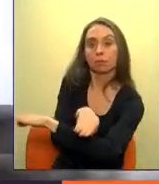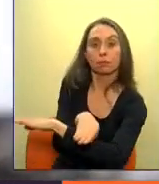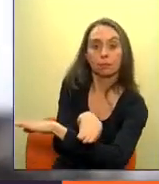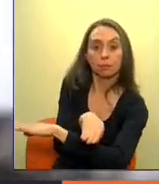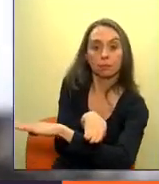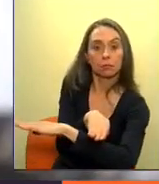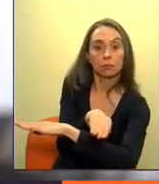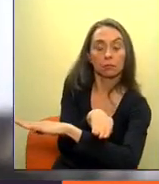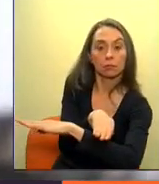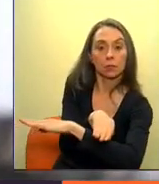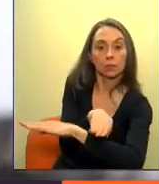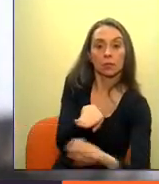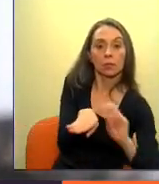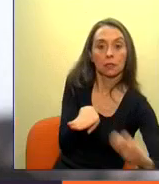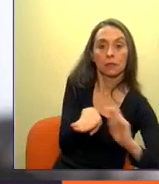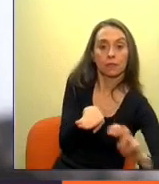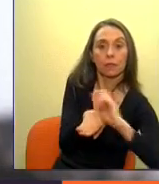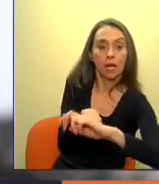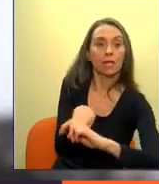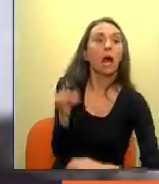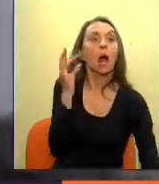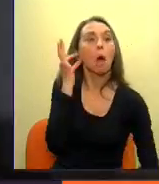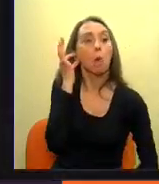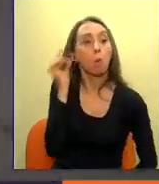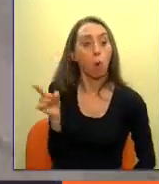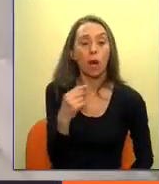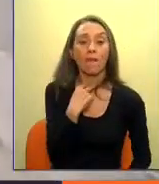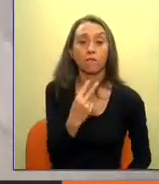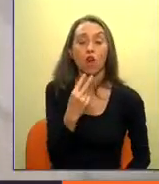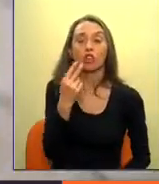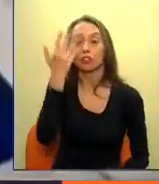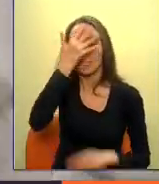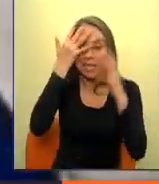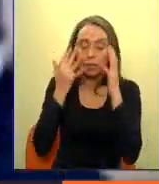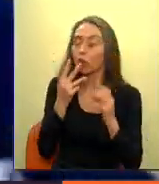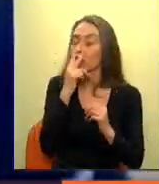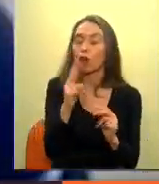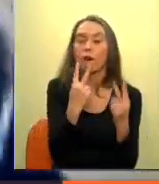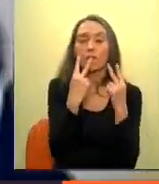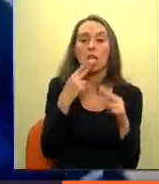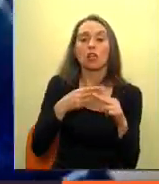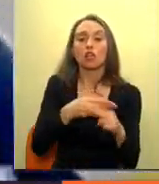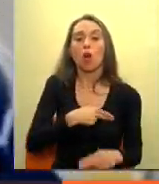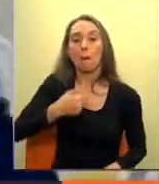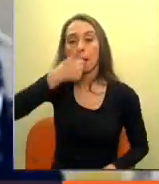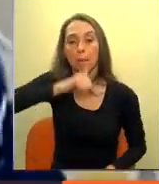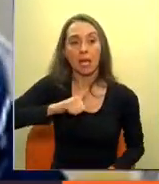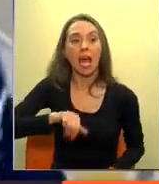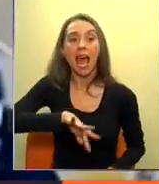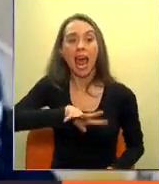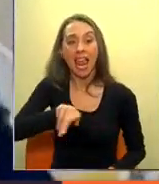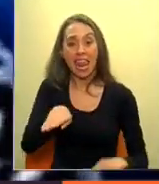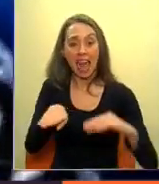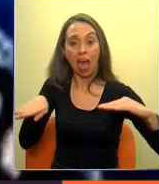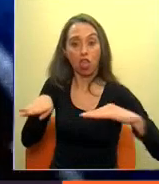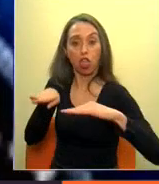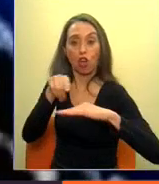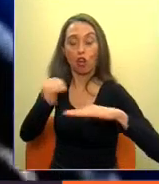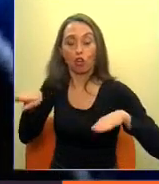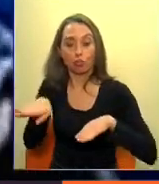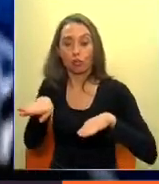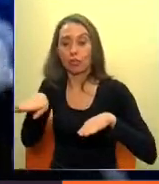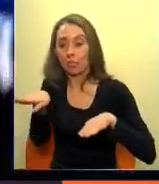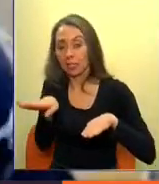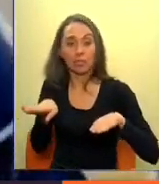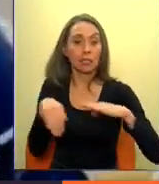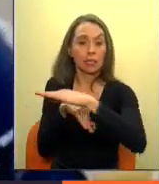para efectos de este reportaje le llamaremos karen por seguridad no quiere dar su verdadero nombre los ocupantes del auto azul se bajan rápido